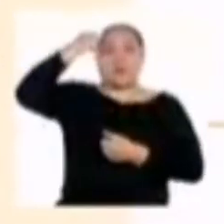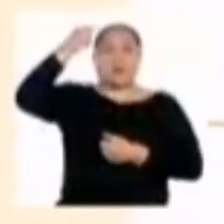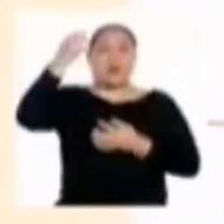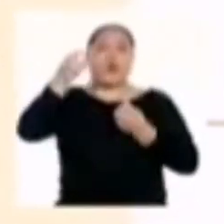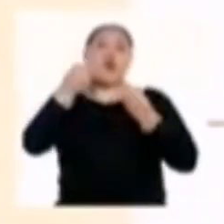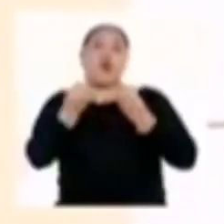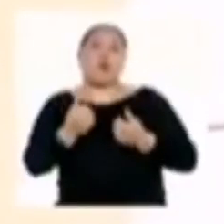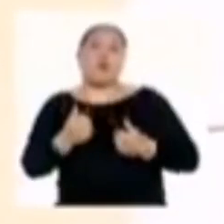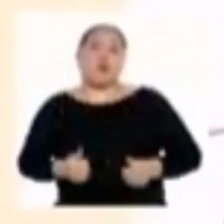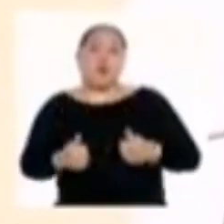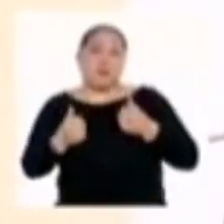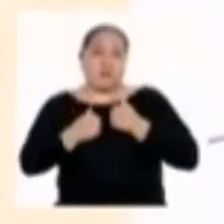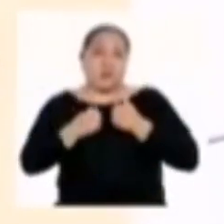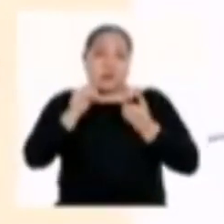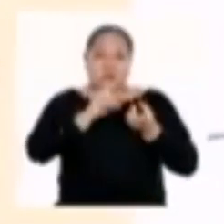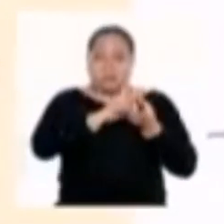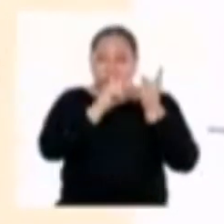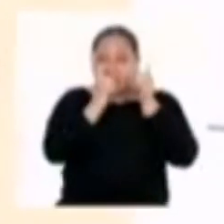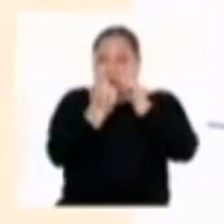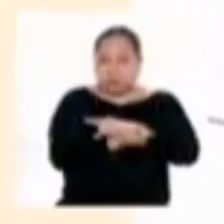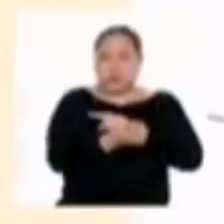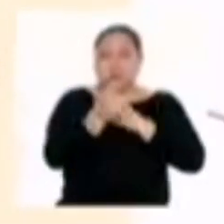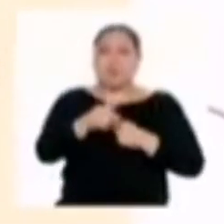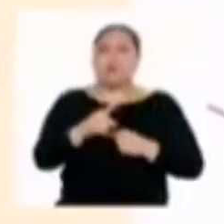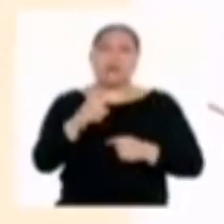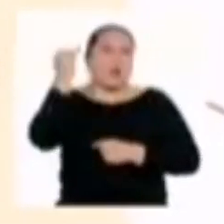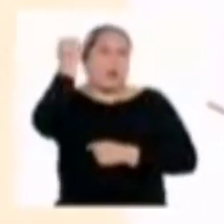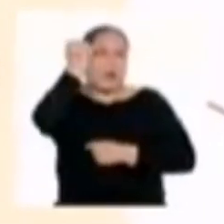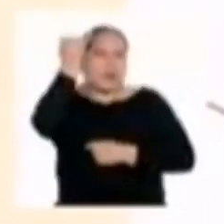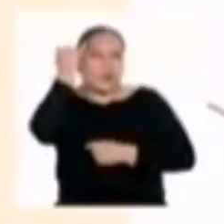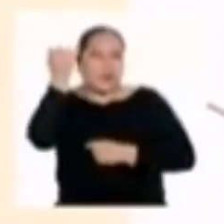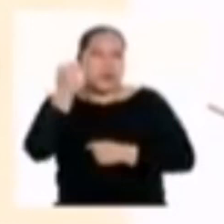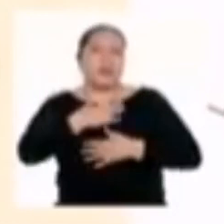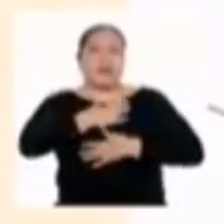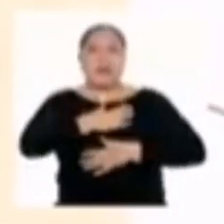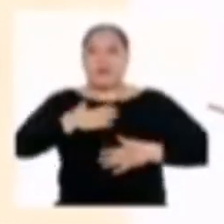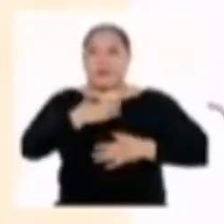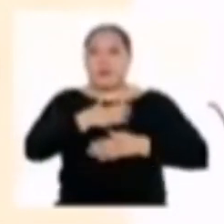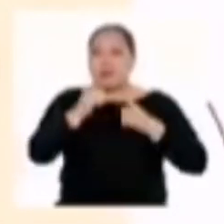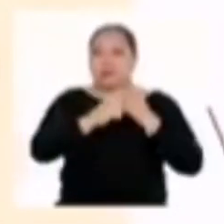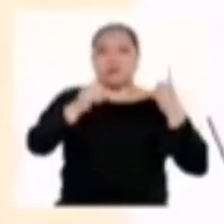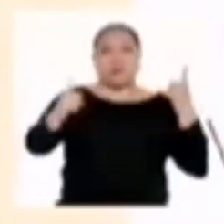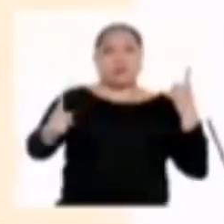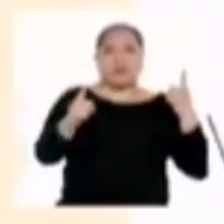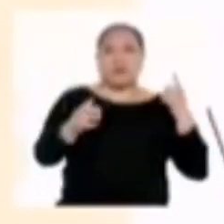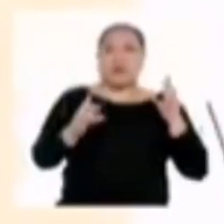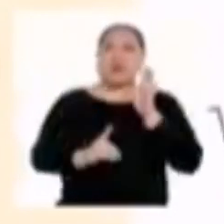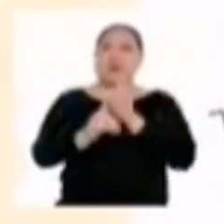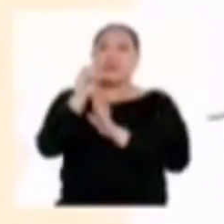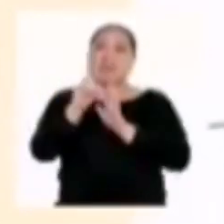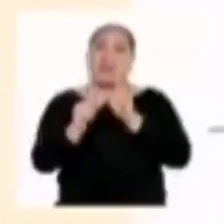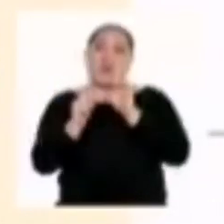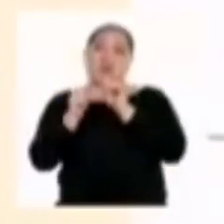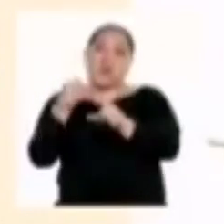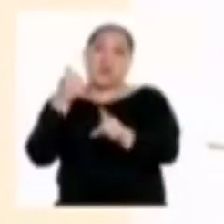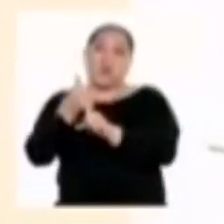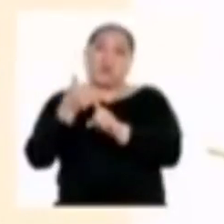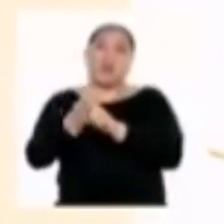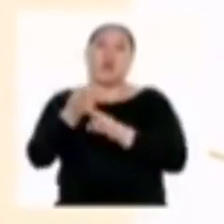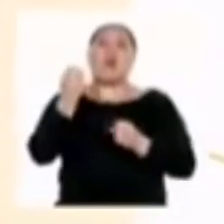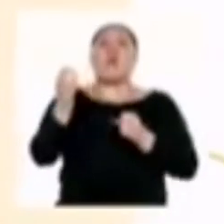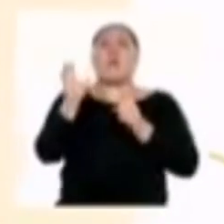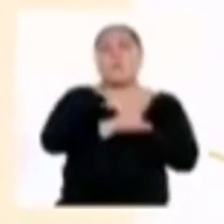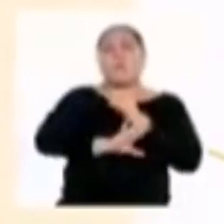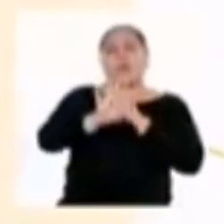nuestro estilo de vida ha moldeado un concepto de bienestar alejado del desarrollo sostenible, también en cómo aplicamos las medidas de protección